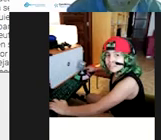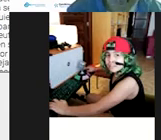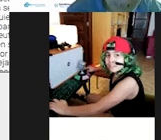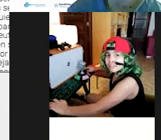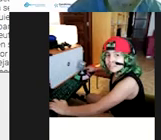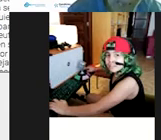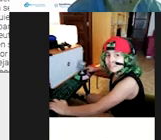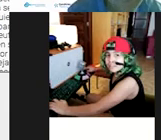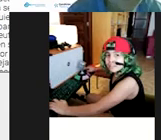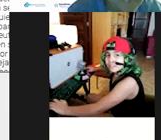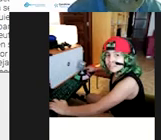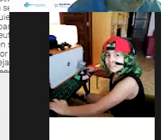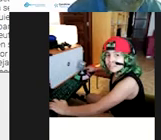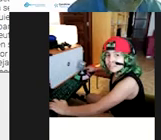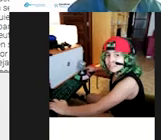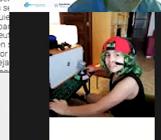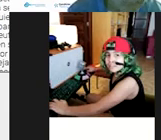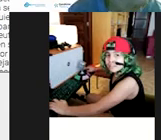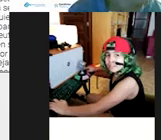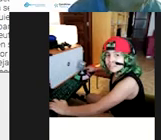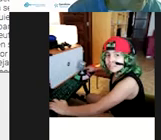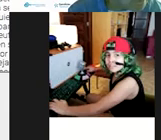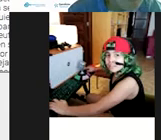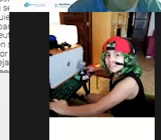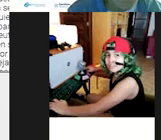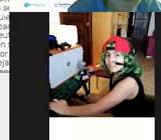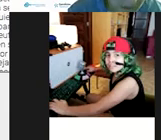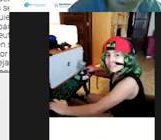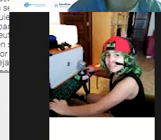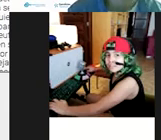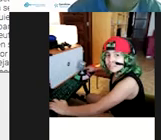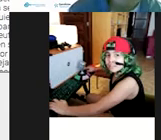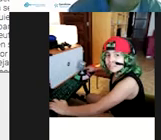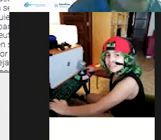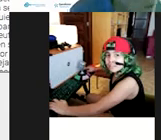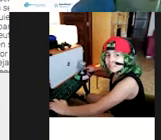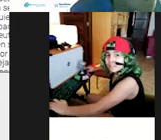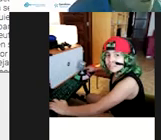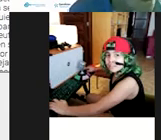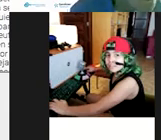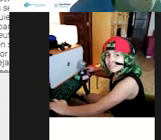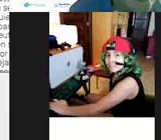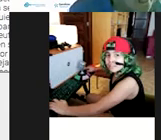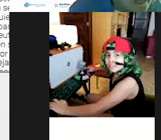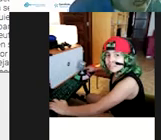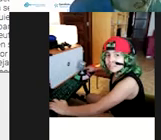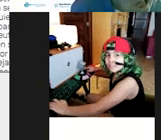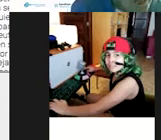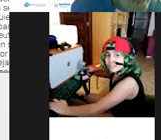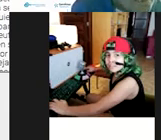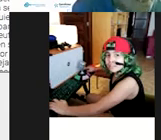enfrentado. Primero, por el hecho no solo de tener parálisis cerebral, sino además de ser una